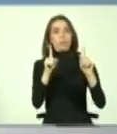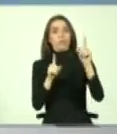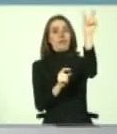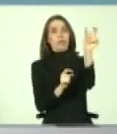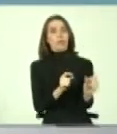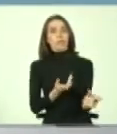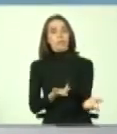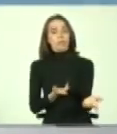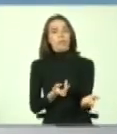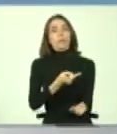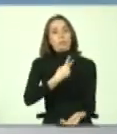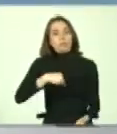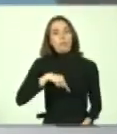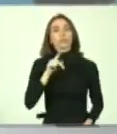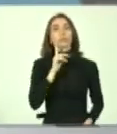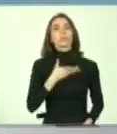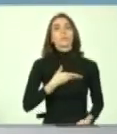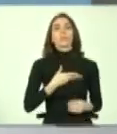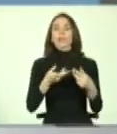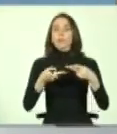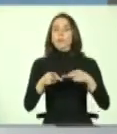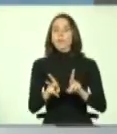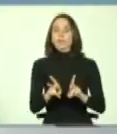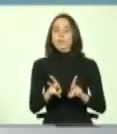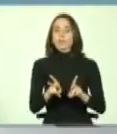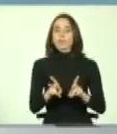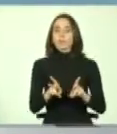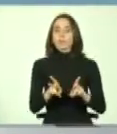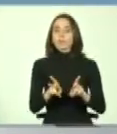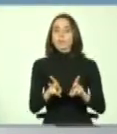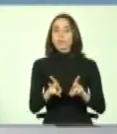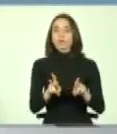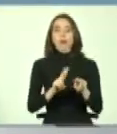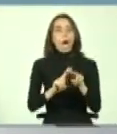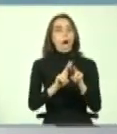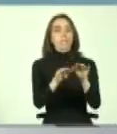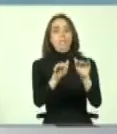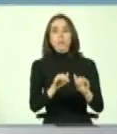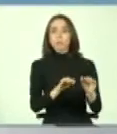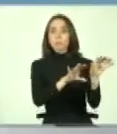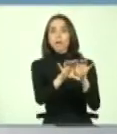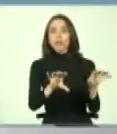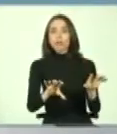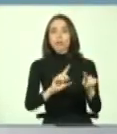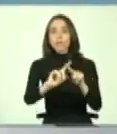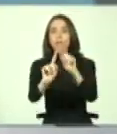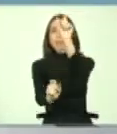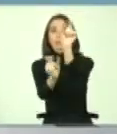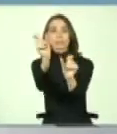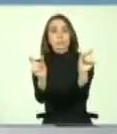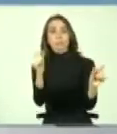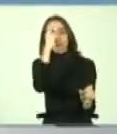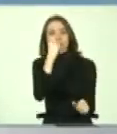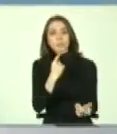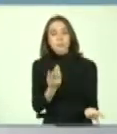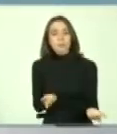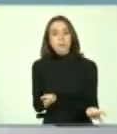tenemos el derecho a hacer las mismas cosas que los demás